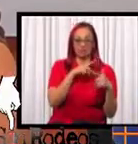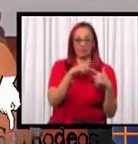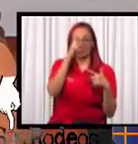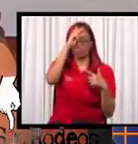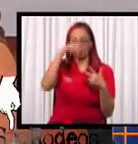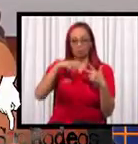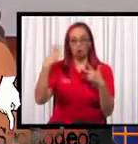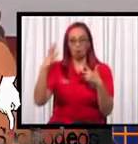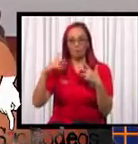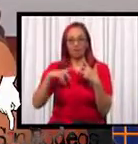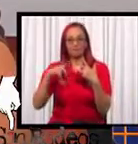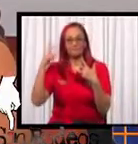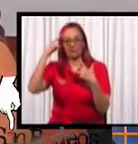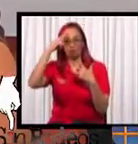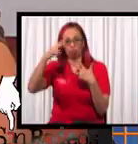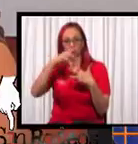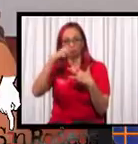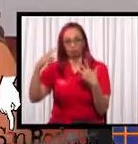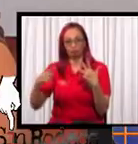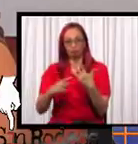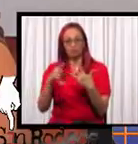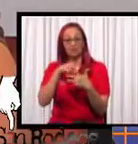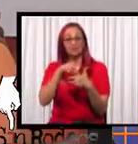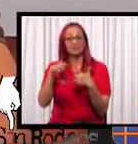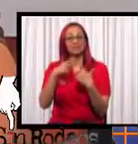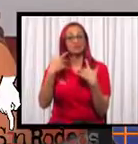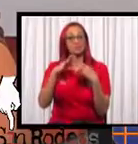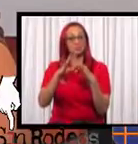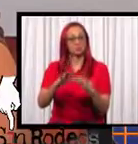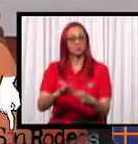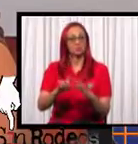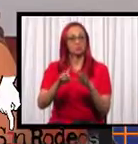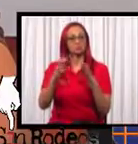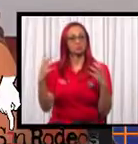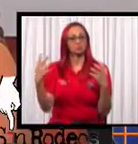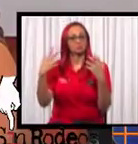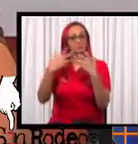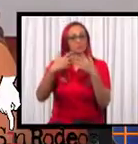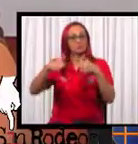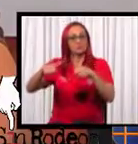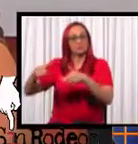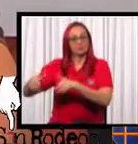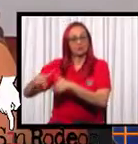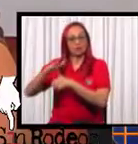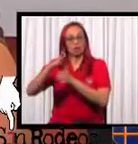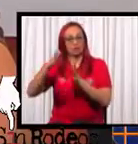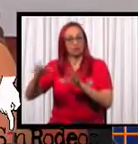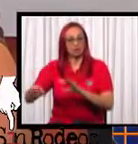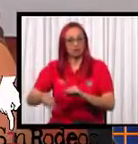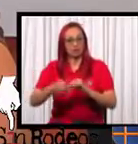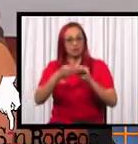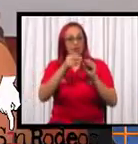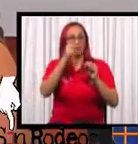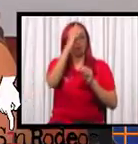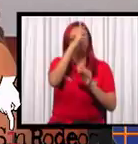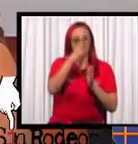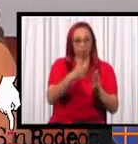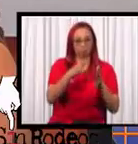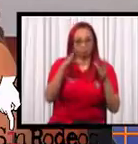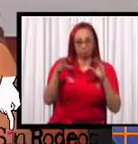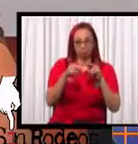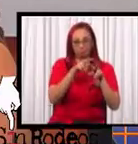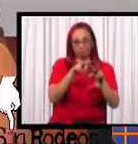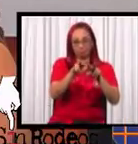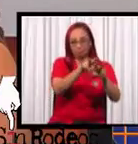y México. Esta es una adhesión en la cual pues Costa Rica empezó a participar como observador,